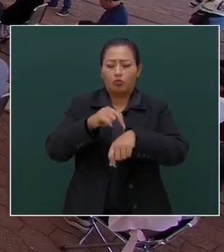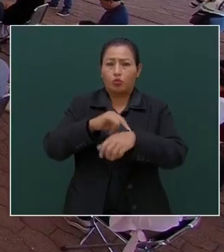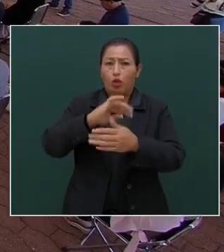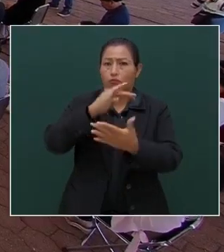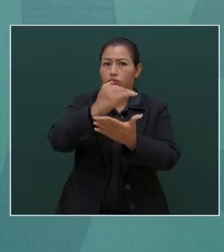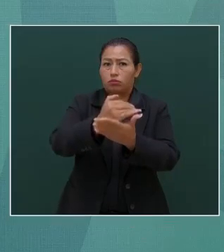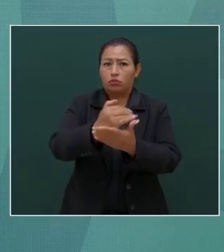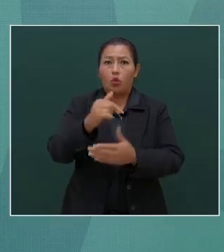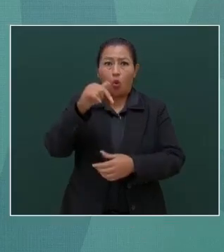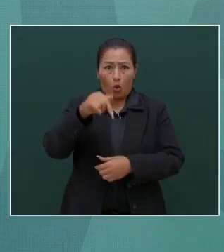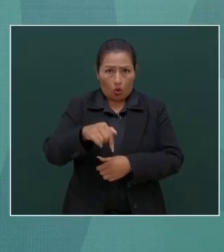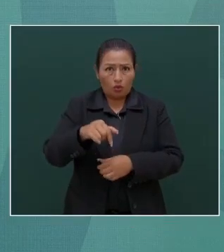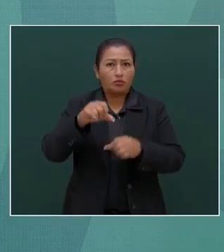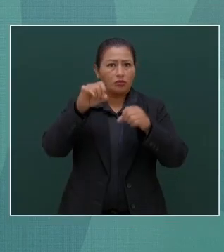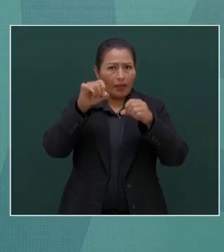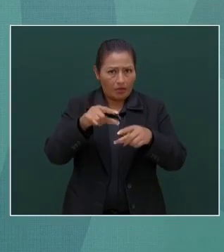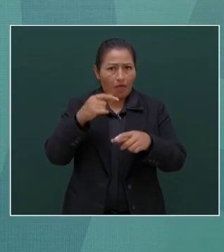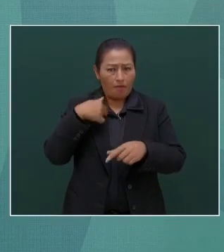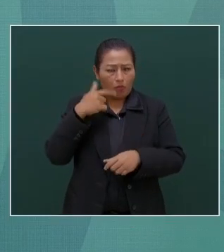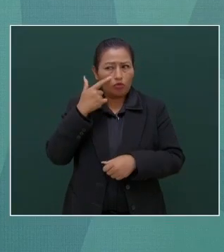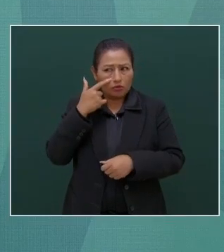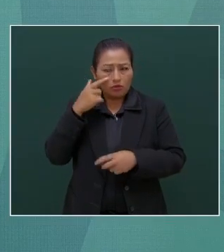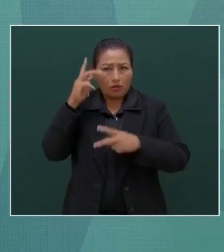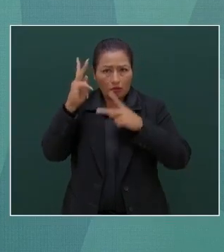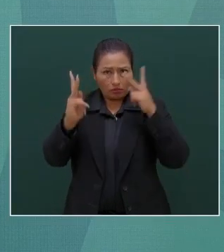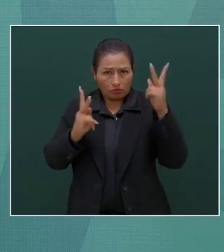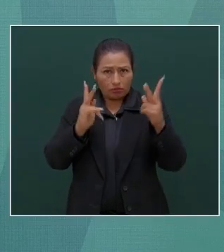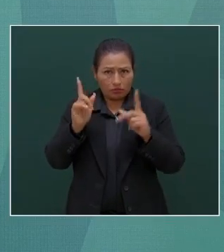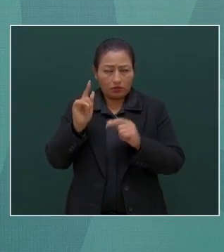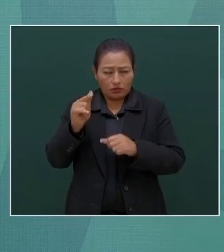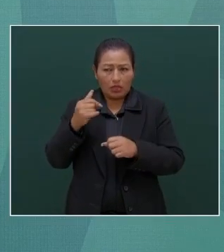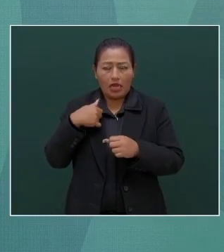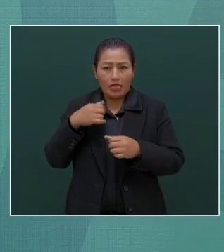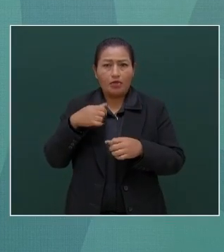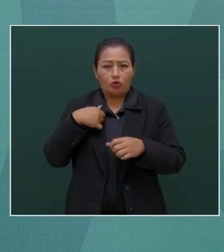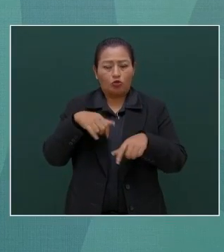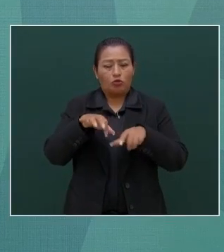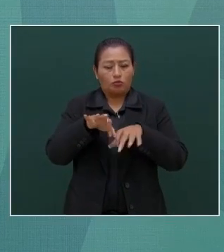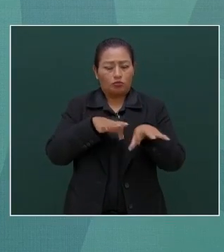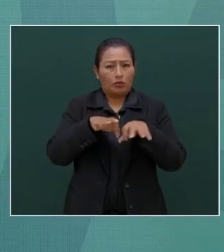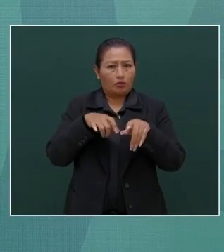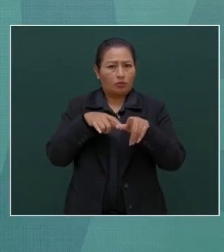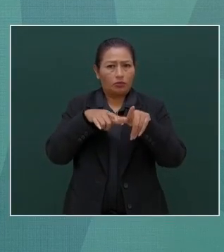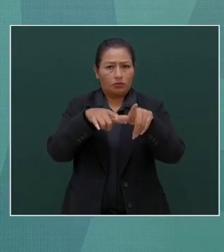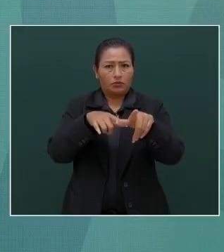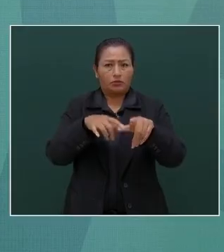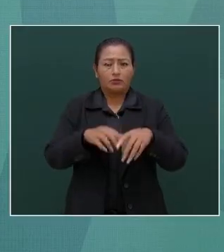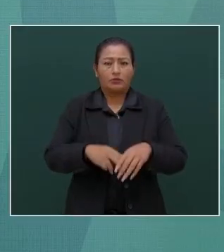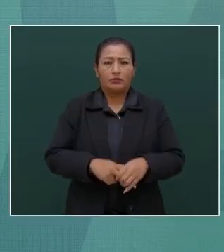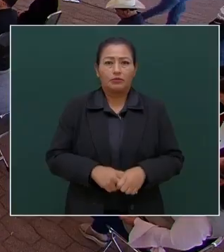allá hoy y vamos a ver todo eso y vamos a seguir trabajando.